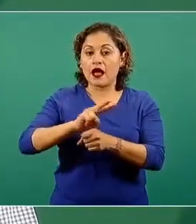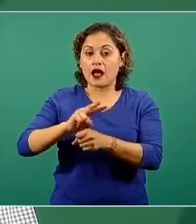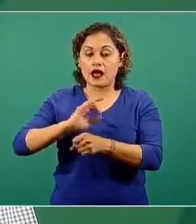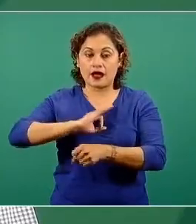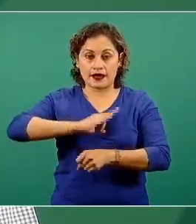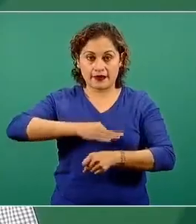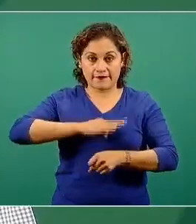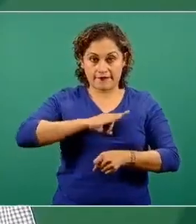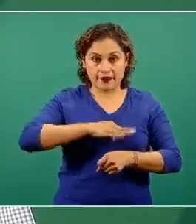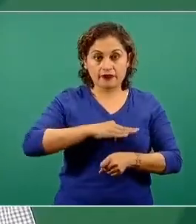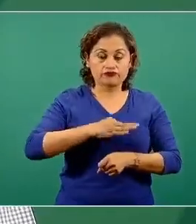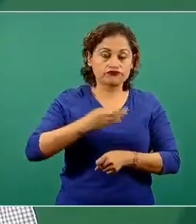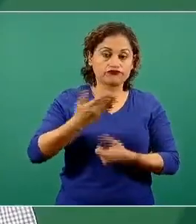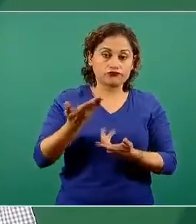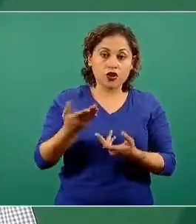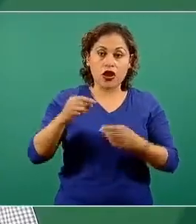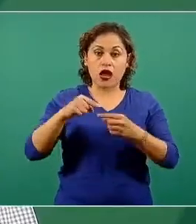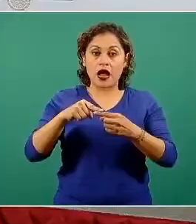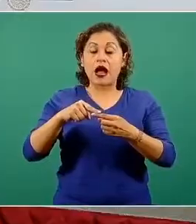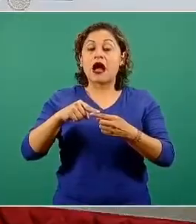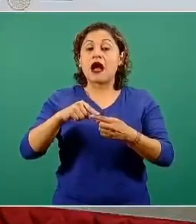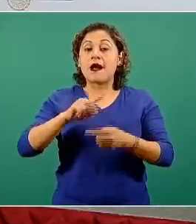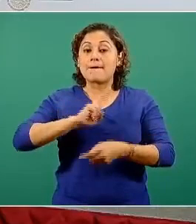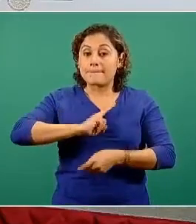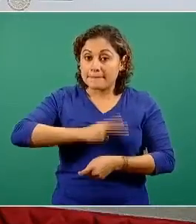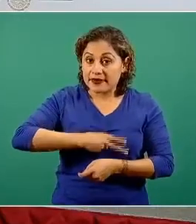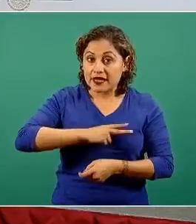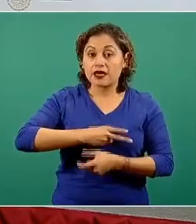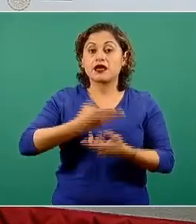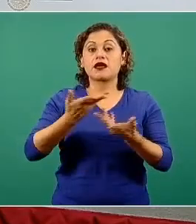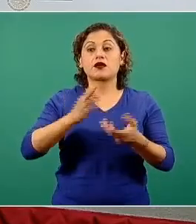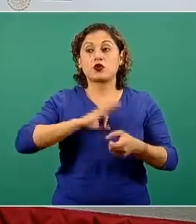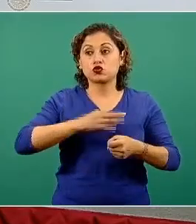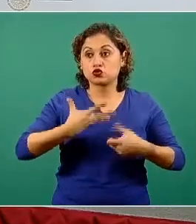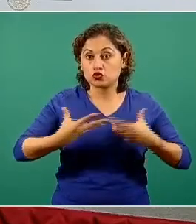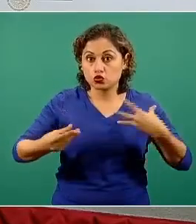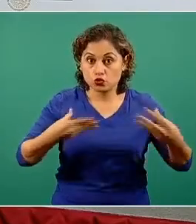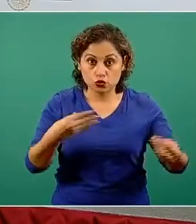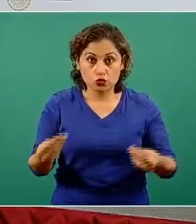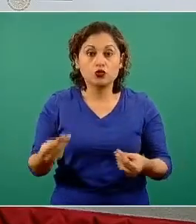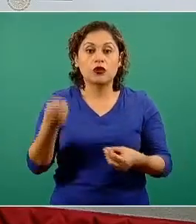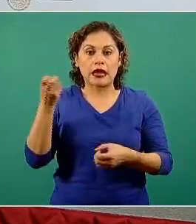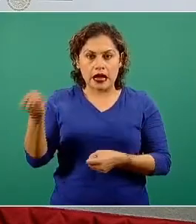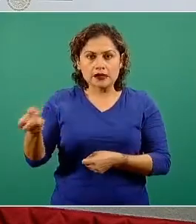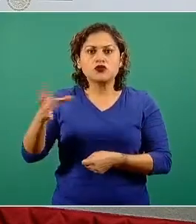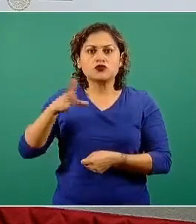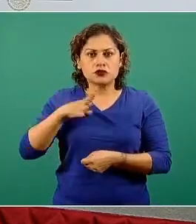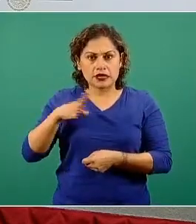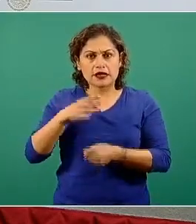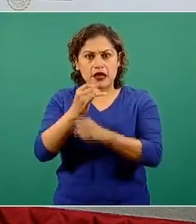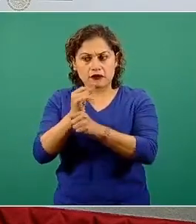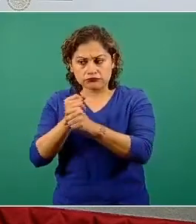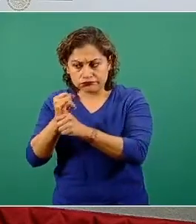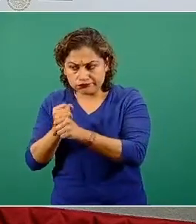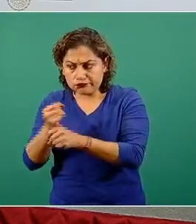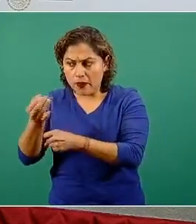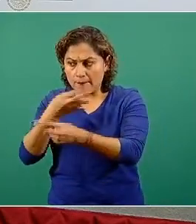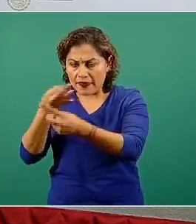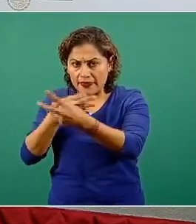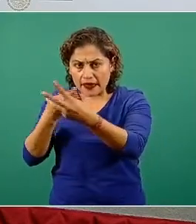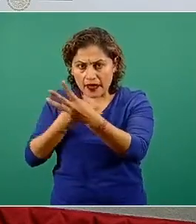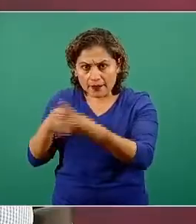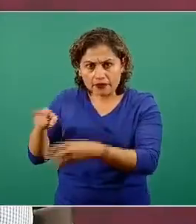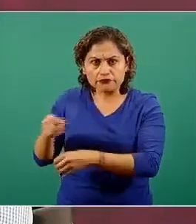Microbiología, que inclusive también han tenido posicionamientos técnicos para el uso de estos medicamentos y que tampoco los recomiendan en